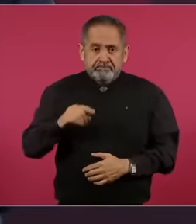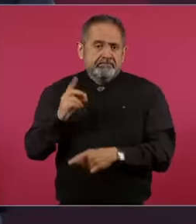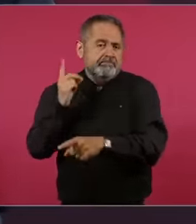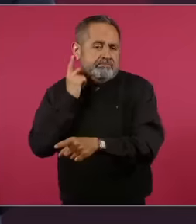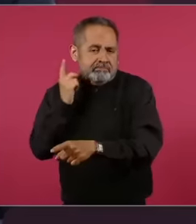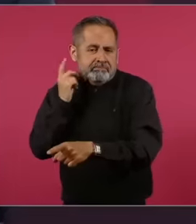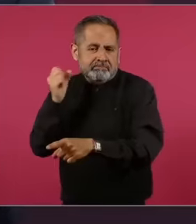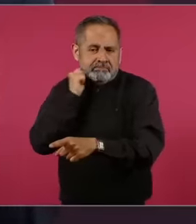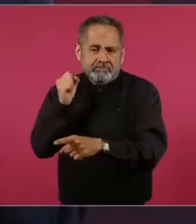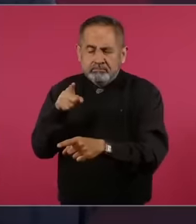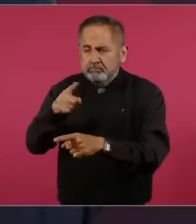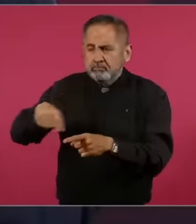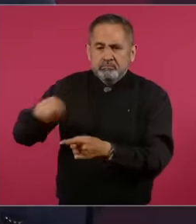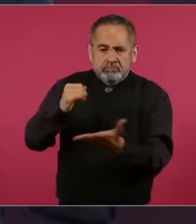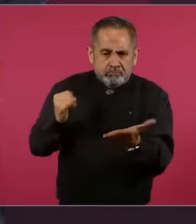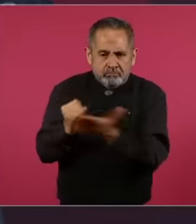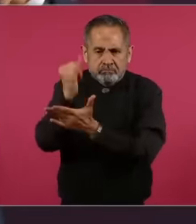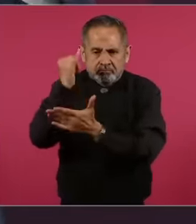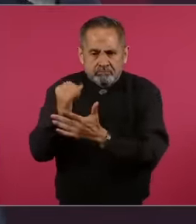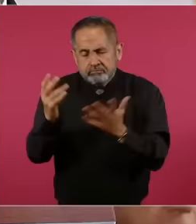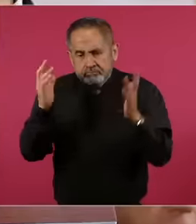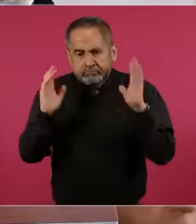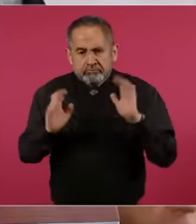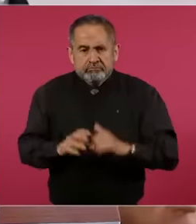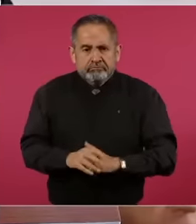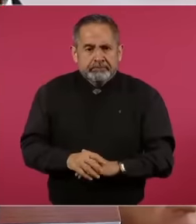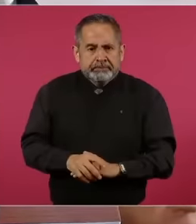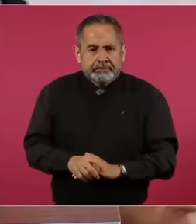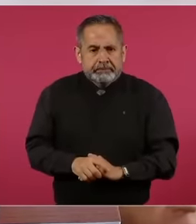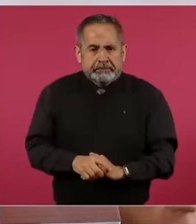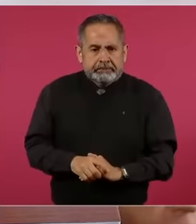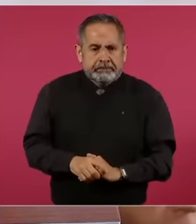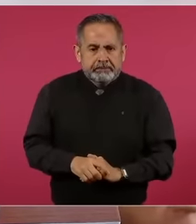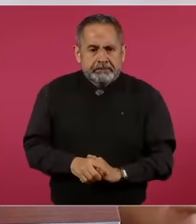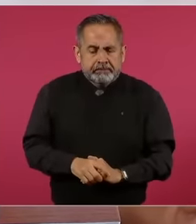compañeras, compañeros nuestros, que